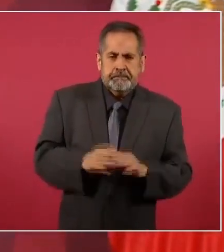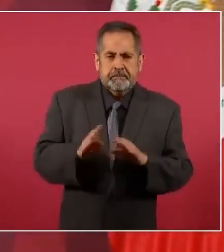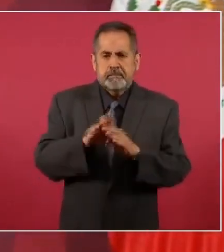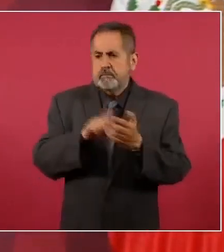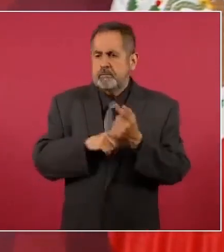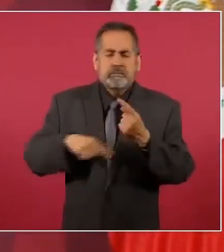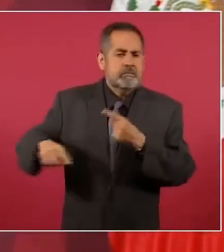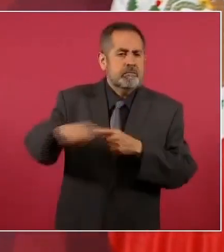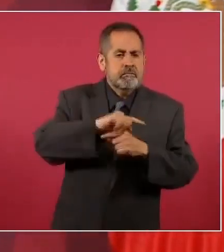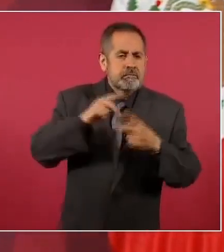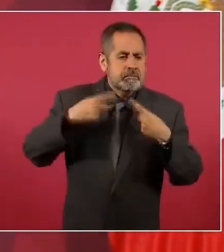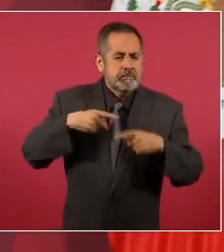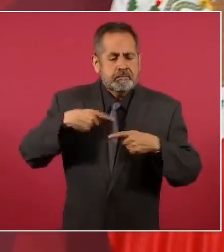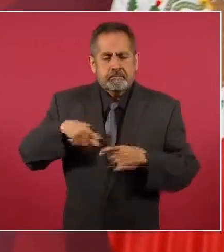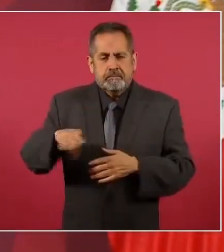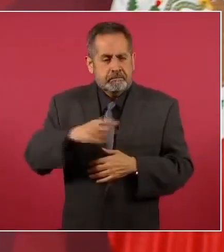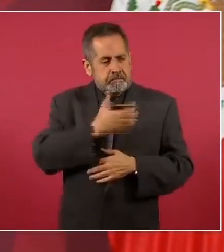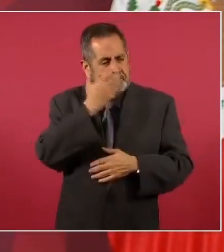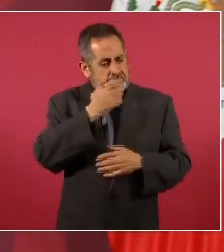piensan los conservadores,